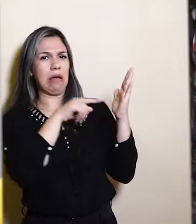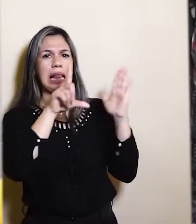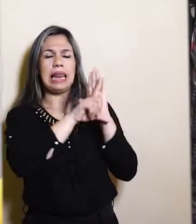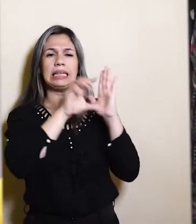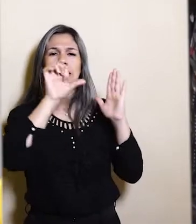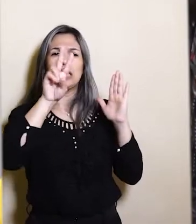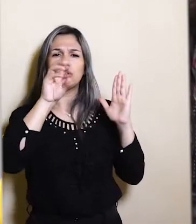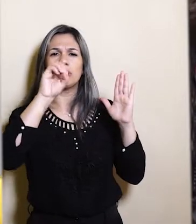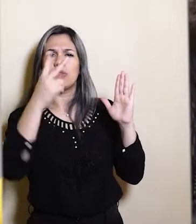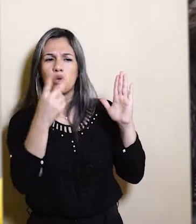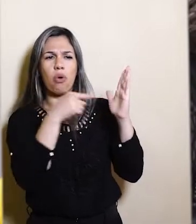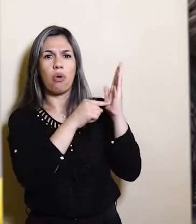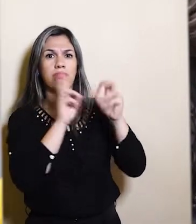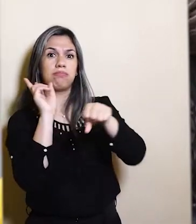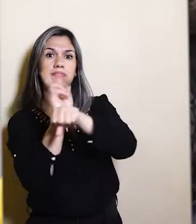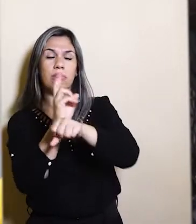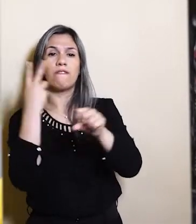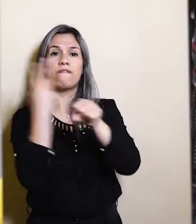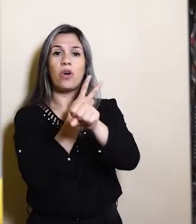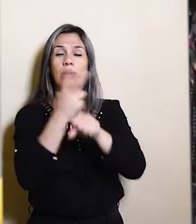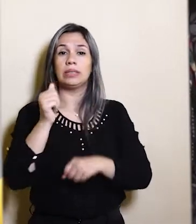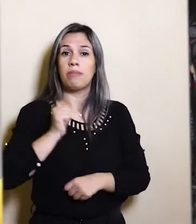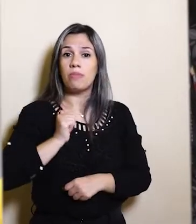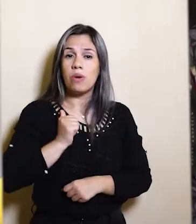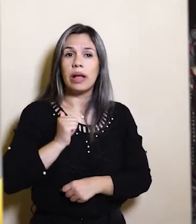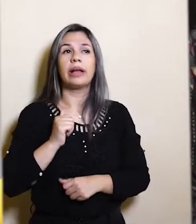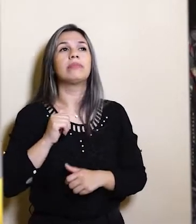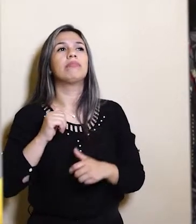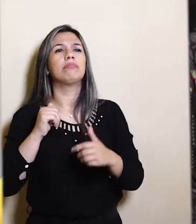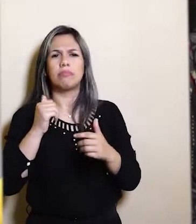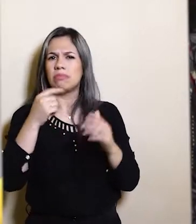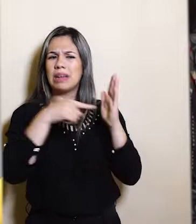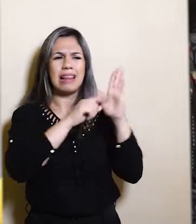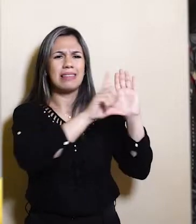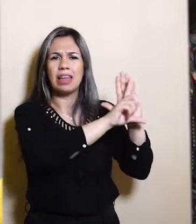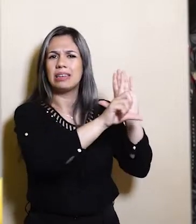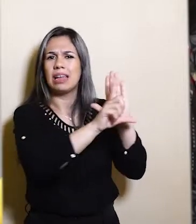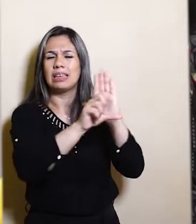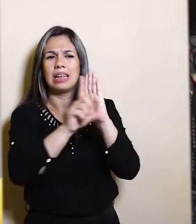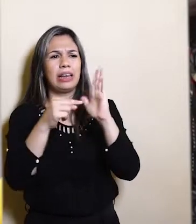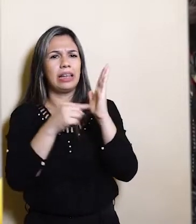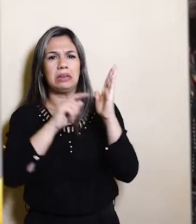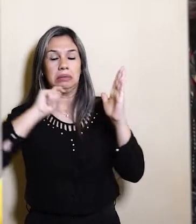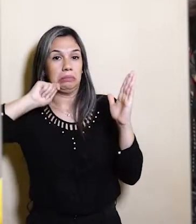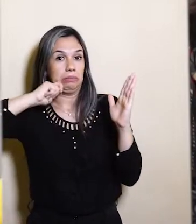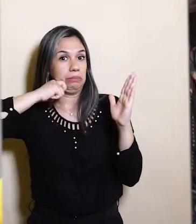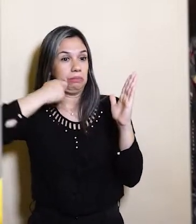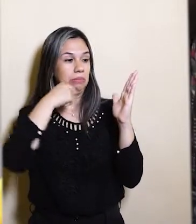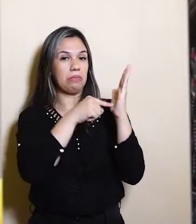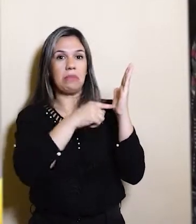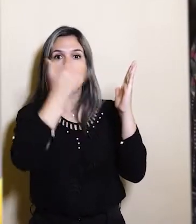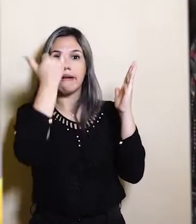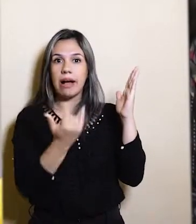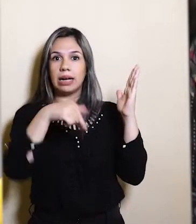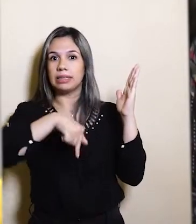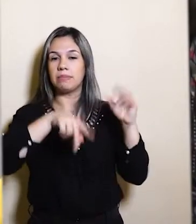6202, la ley para prevenir la violencia contra la mujer, ¿no? Todas estas legislaciones lamentablemente nos muestran que no